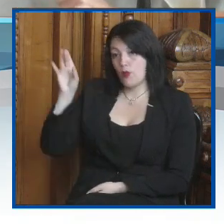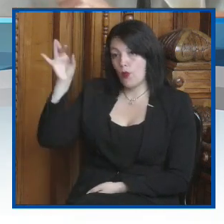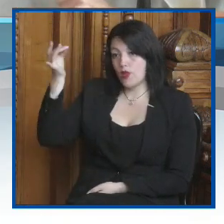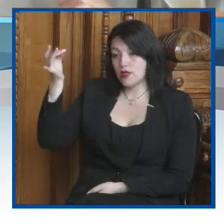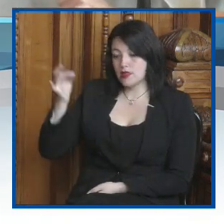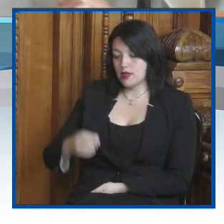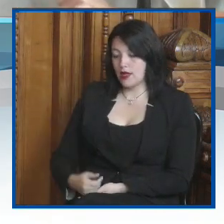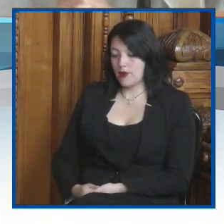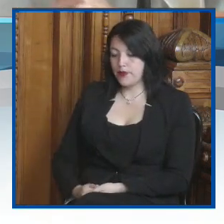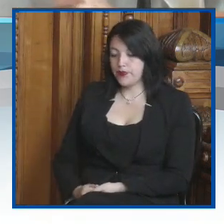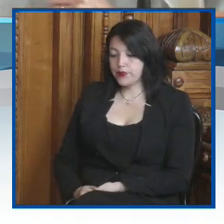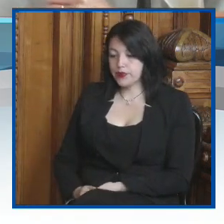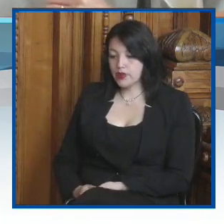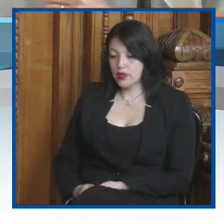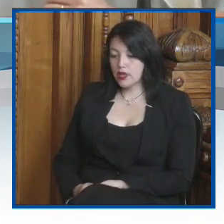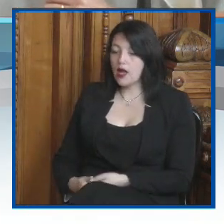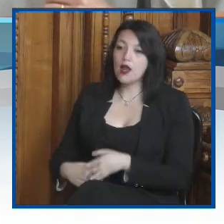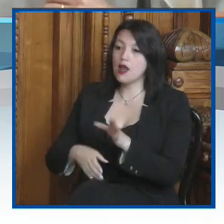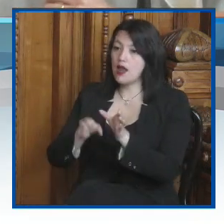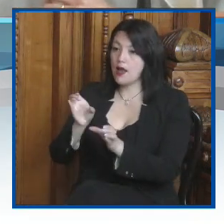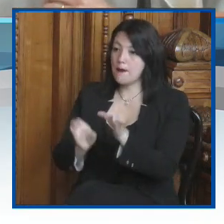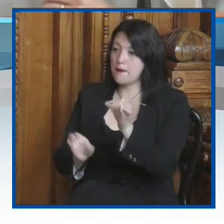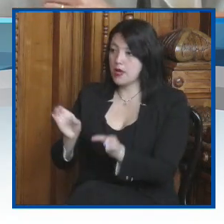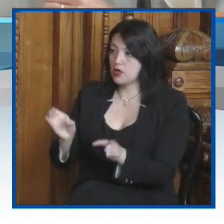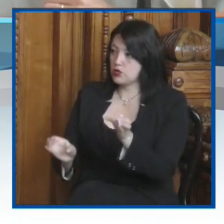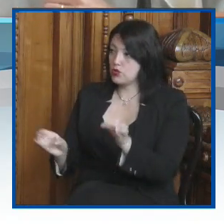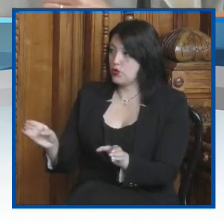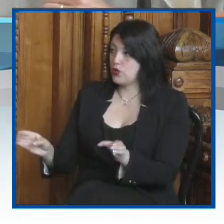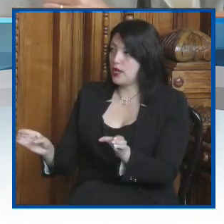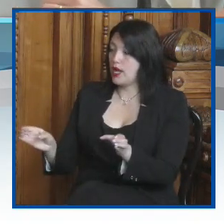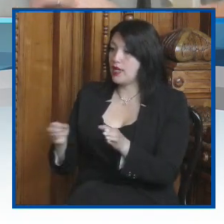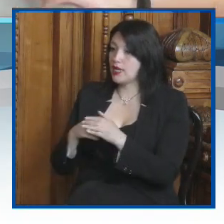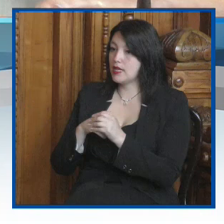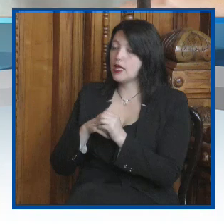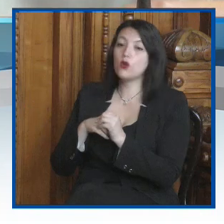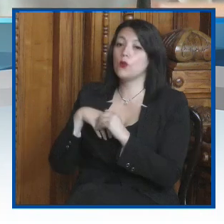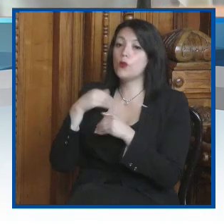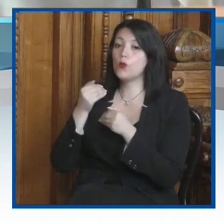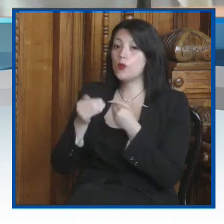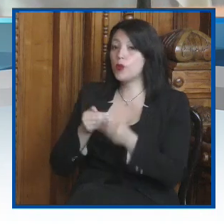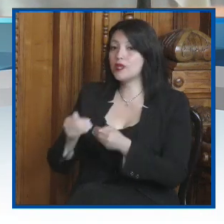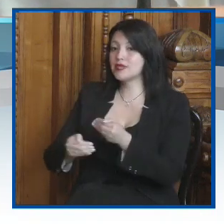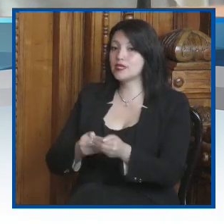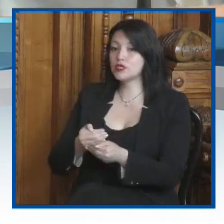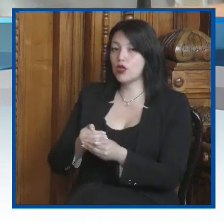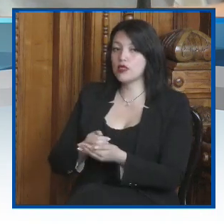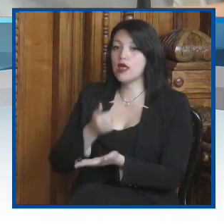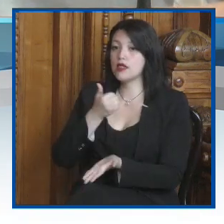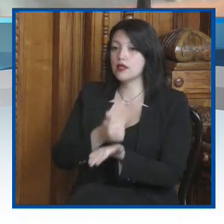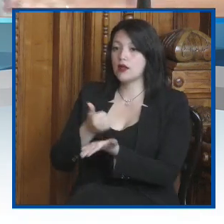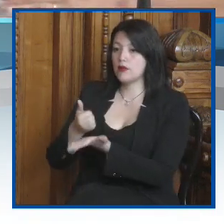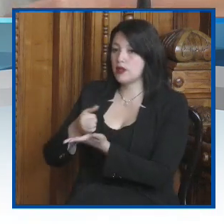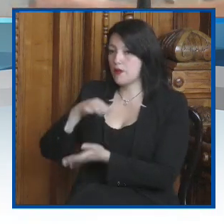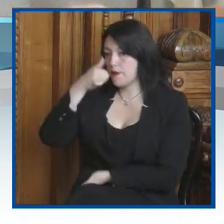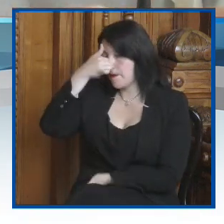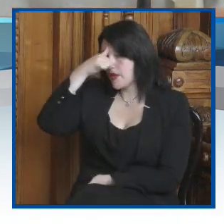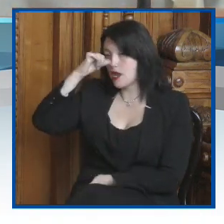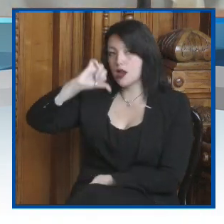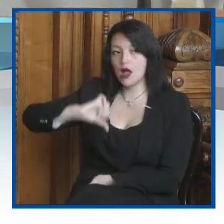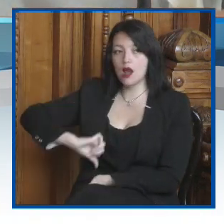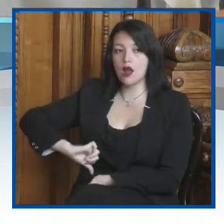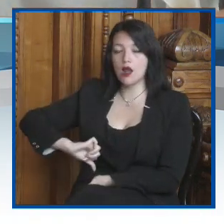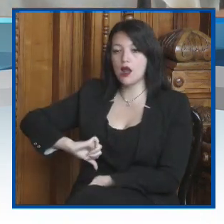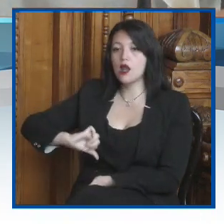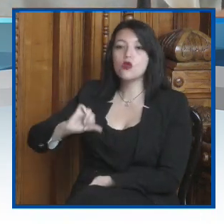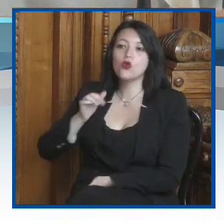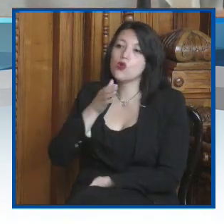que la persona que está en un proceso penal o en un proceso contravencional, obviamente que carece